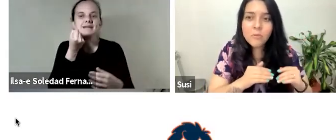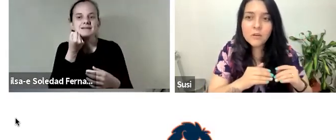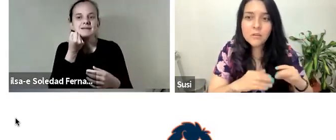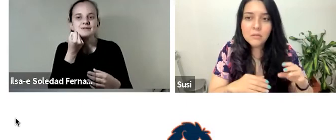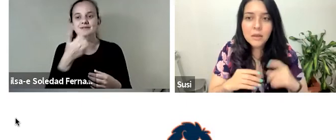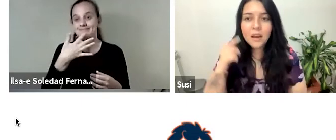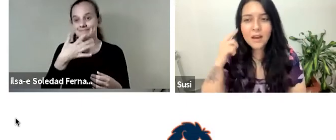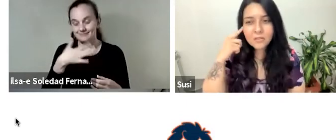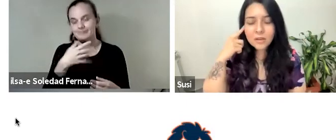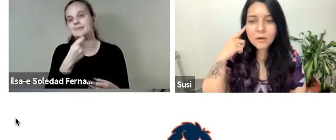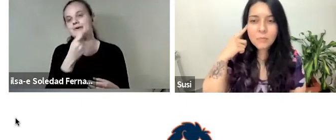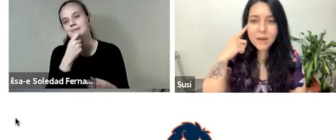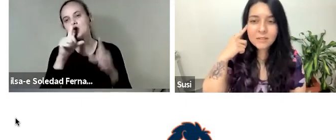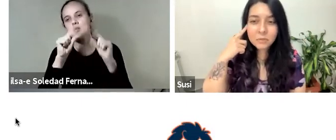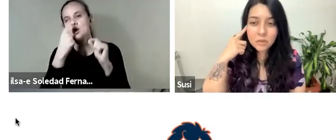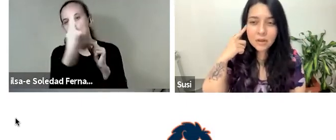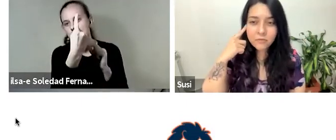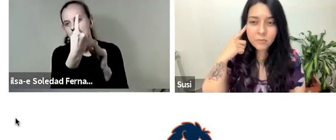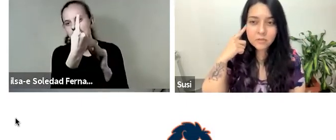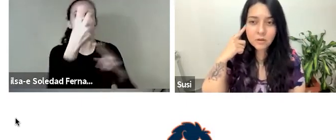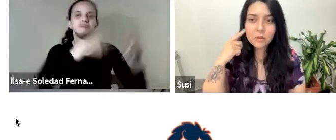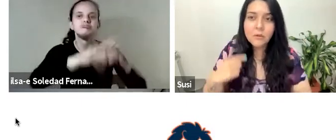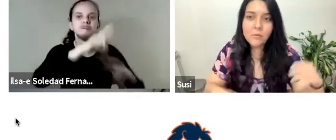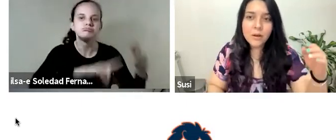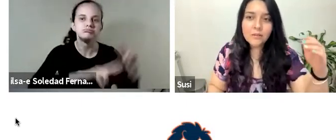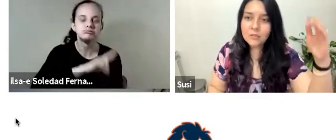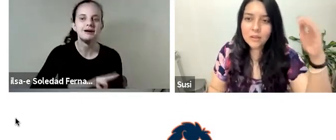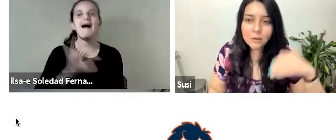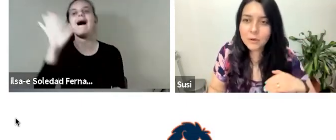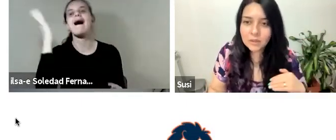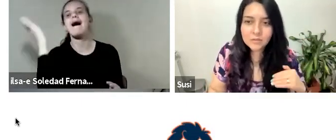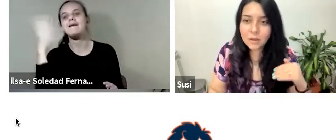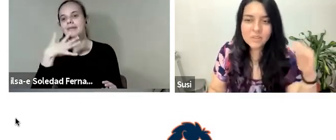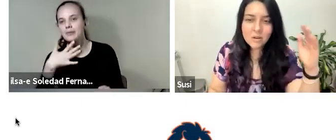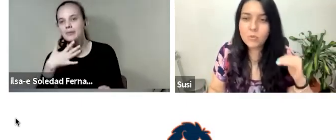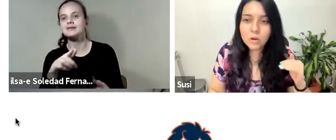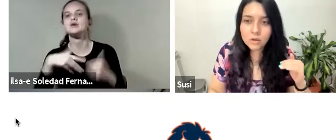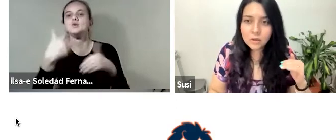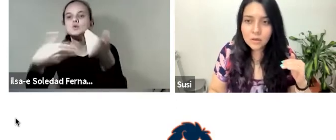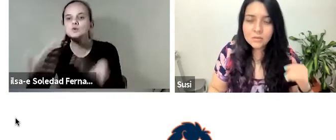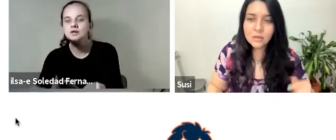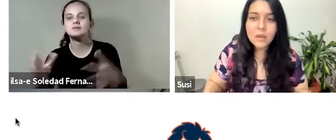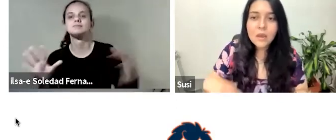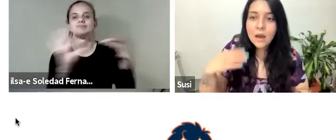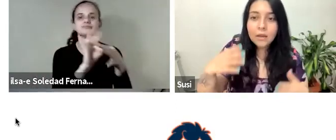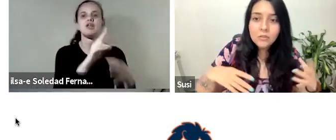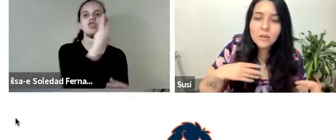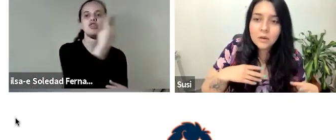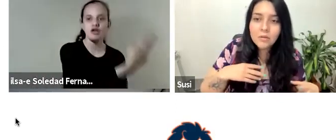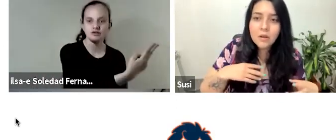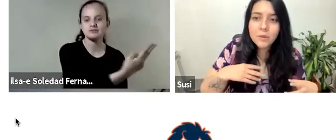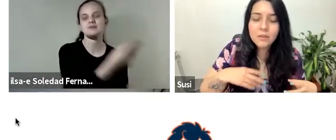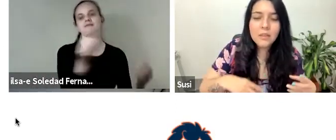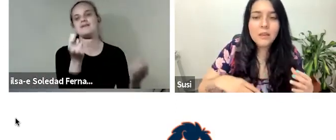por número, digan, ah, esto tiene que ver con la percepción de la información. Lo voy a buscar en todas las pautas que empiezan con 1. ¿Sí? Ah, esto